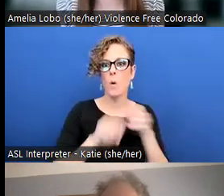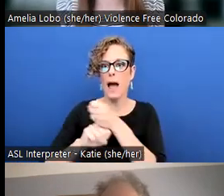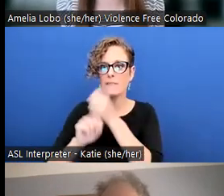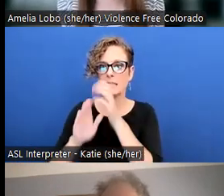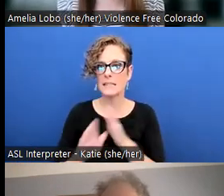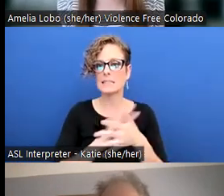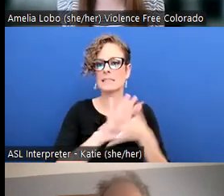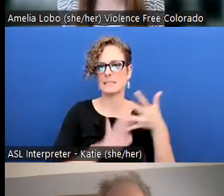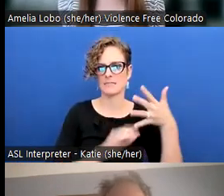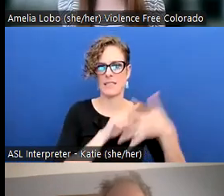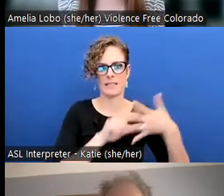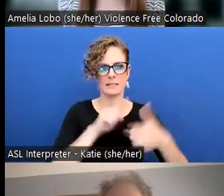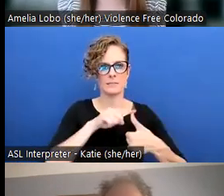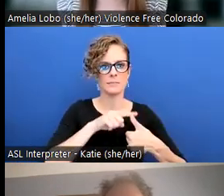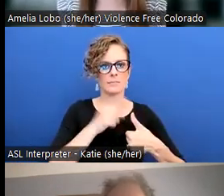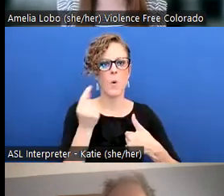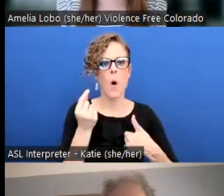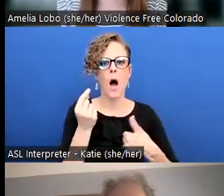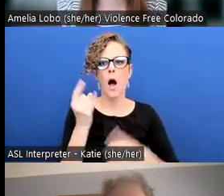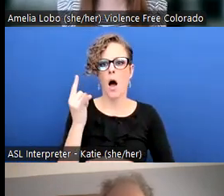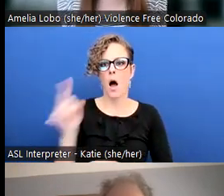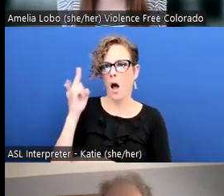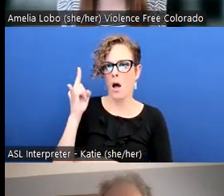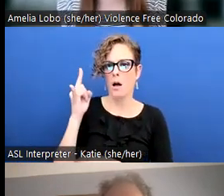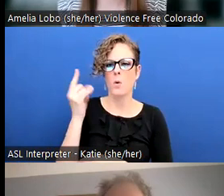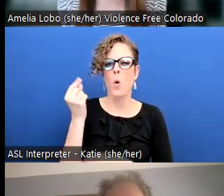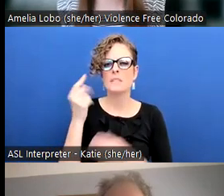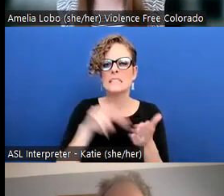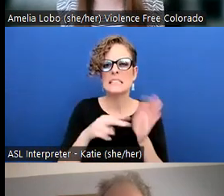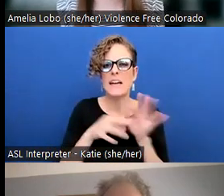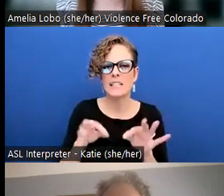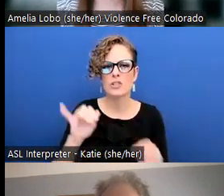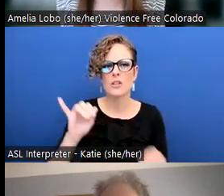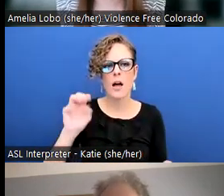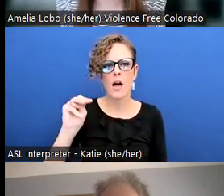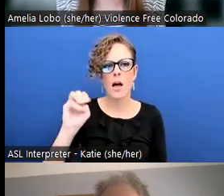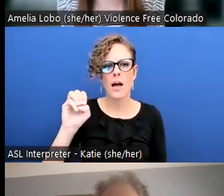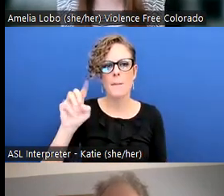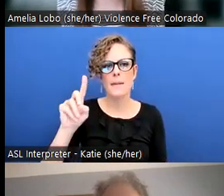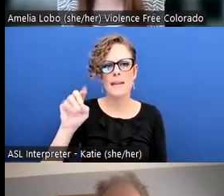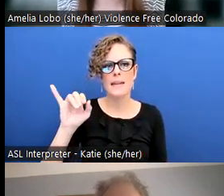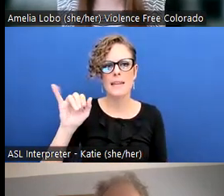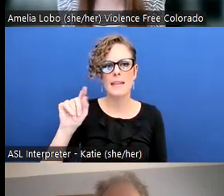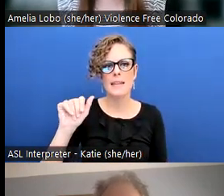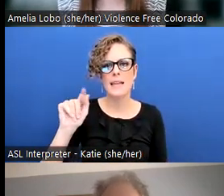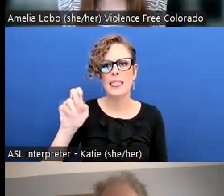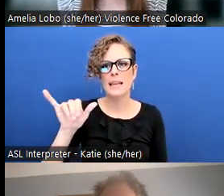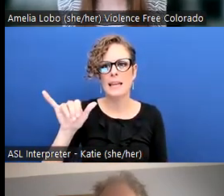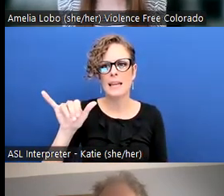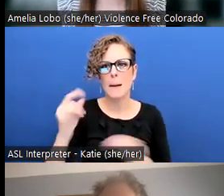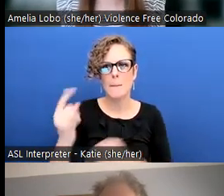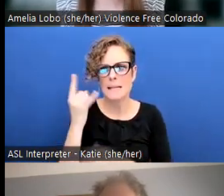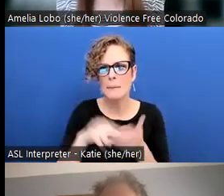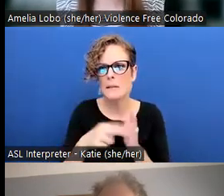los promotores. Uno de eso es la definición de lo que tienen que ser